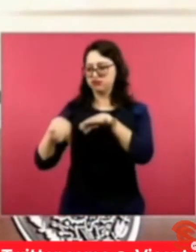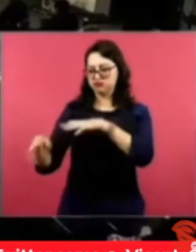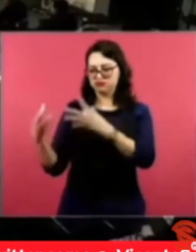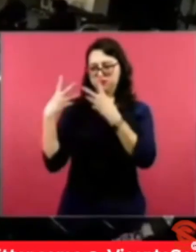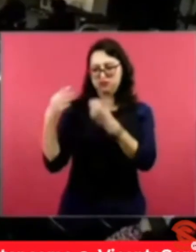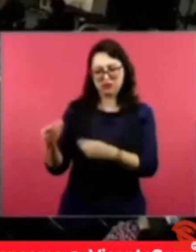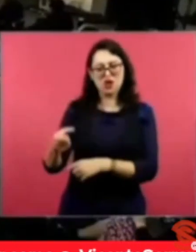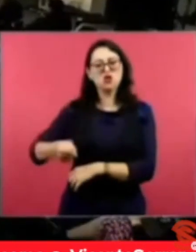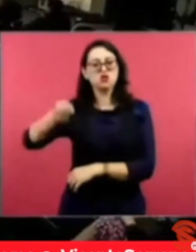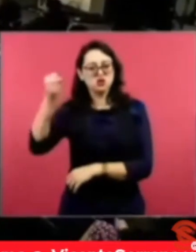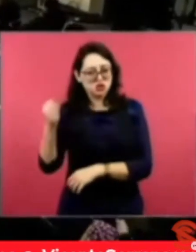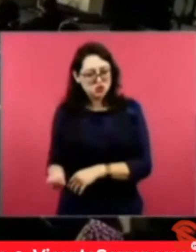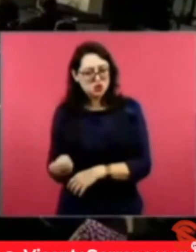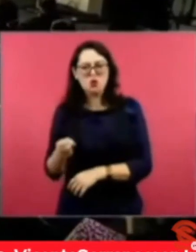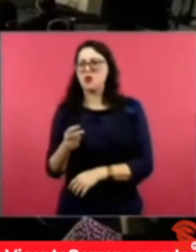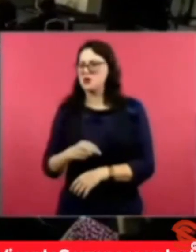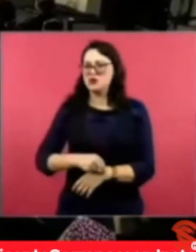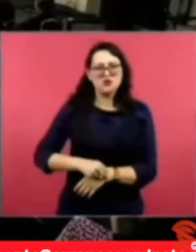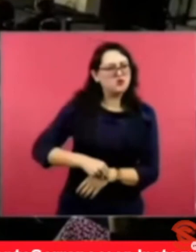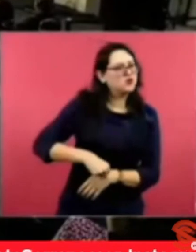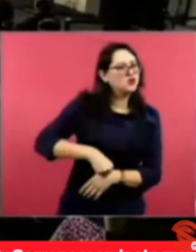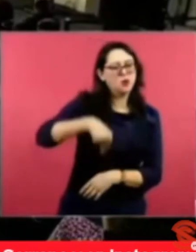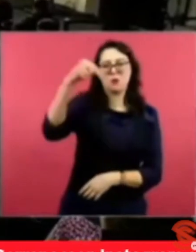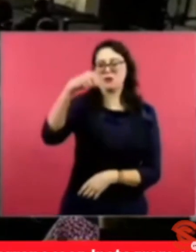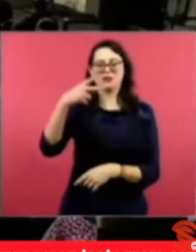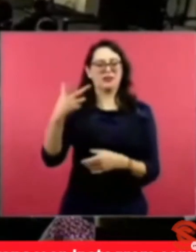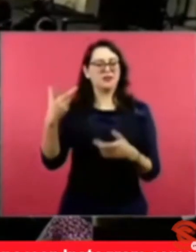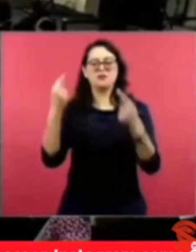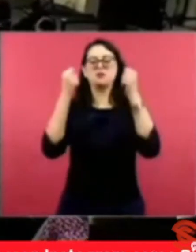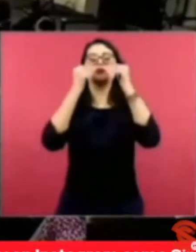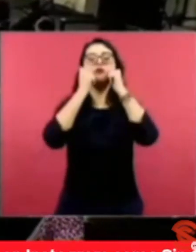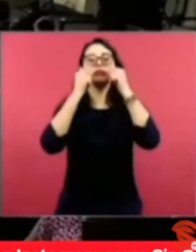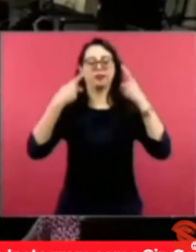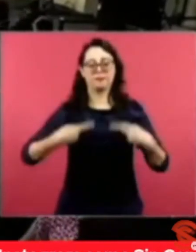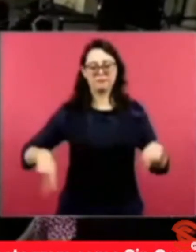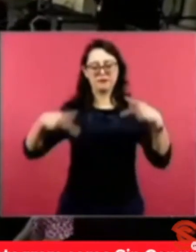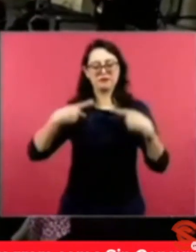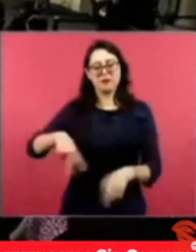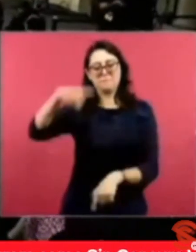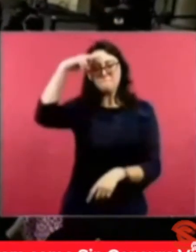en todo México. La gente es muy trabajadora.